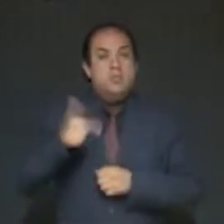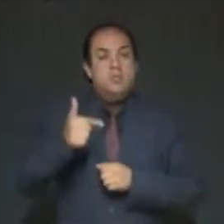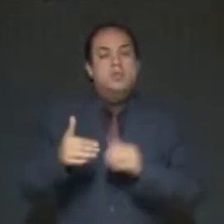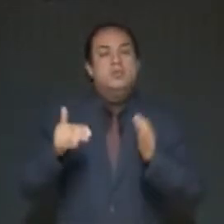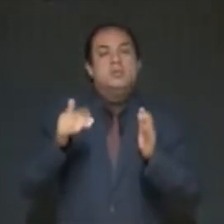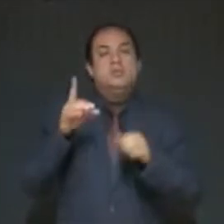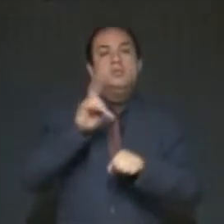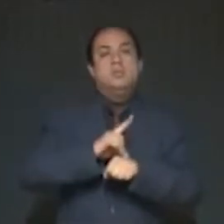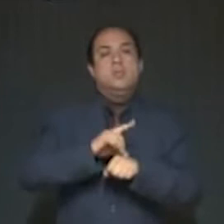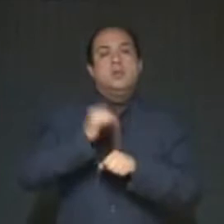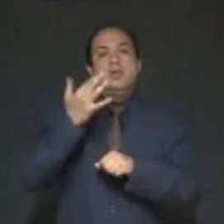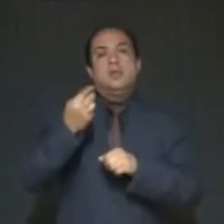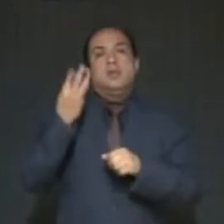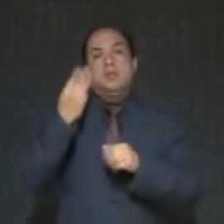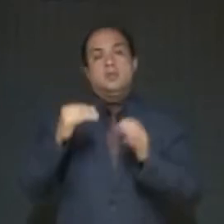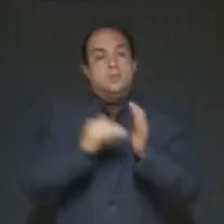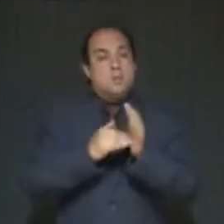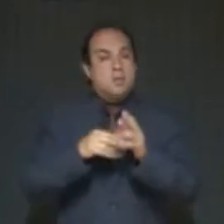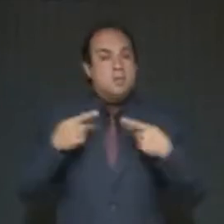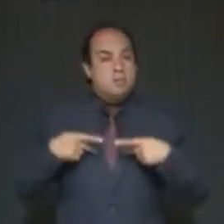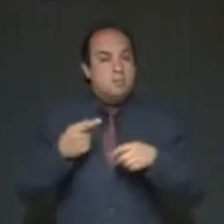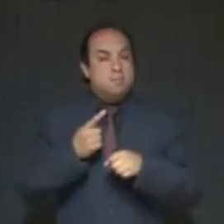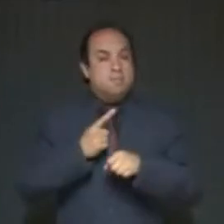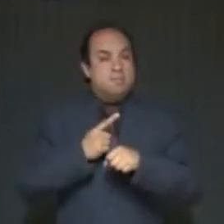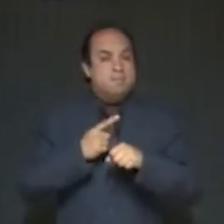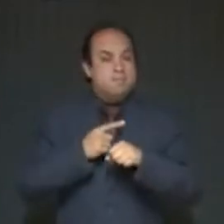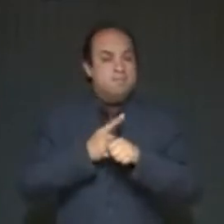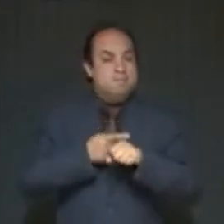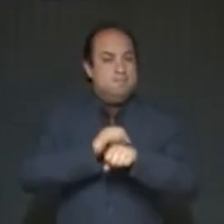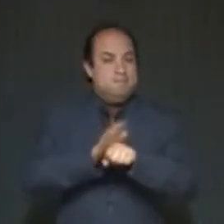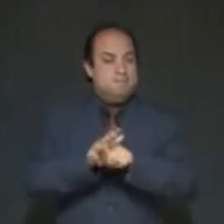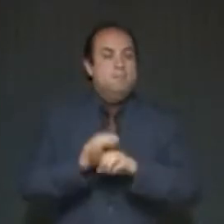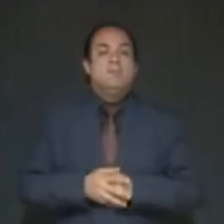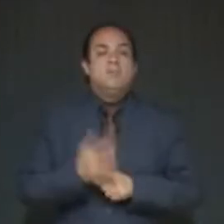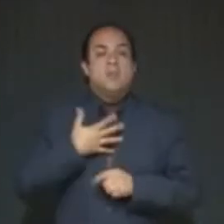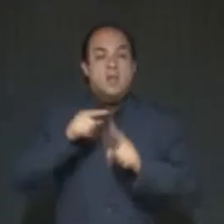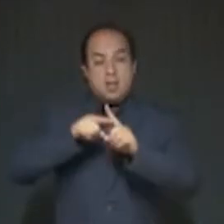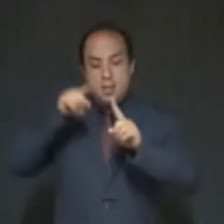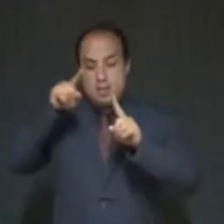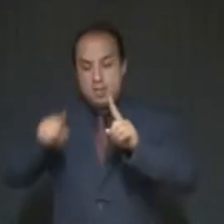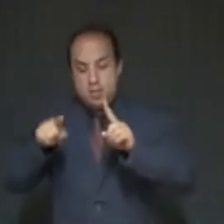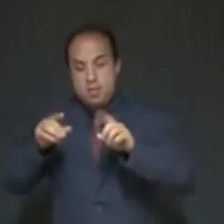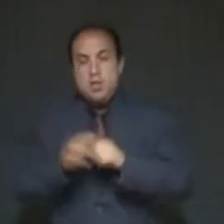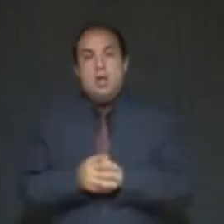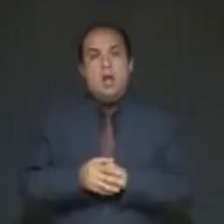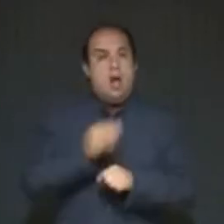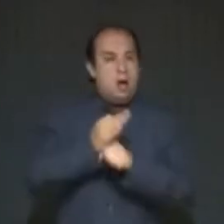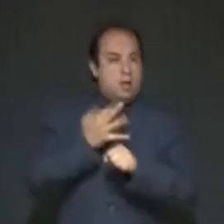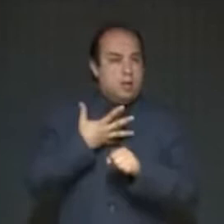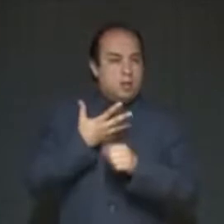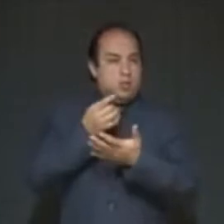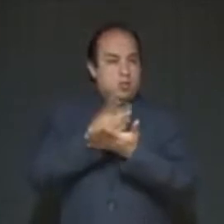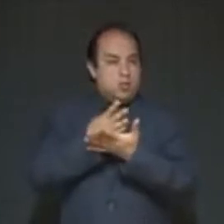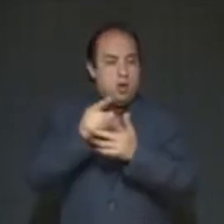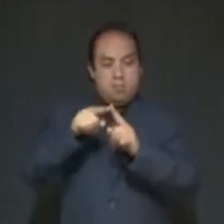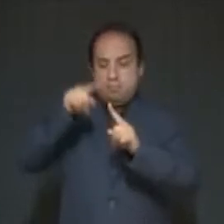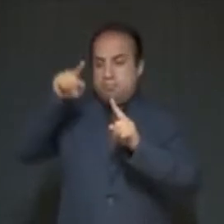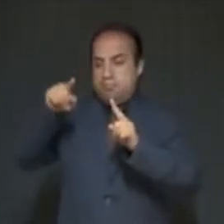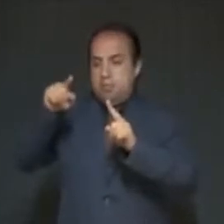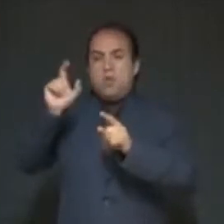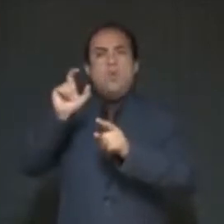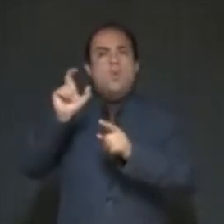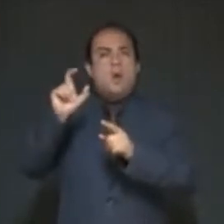mil. Por eso lo que vemos es que nuestro pico de contagios hasta ahora en la tercera ola, y esperamos que sea el único, ocurrió en esos primeros